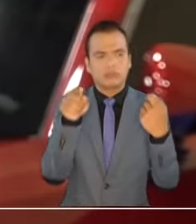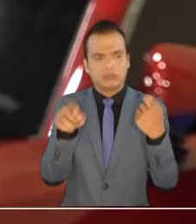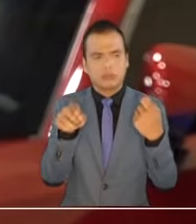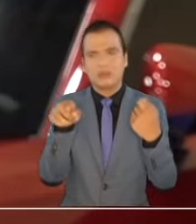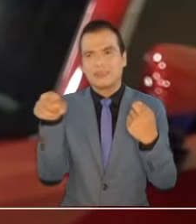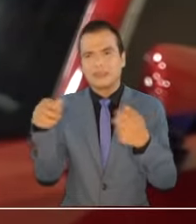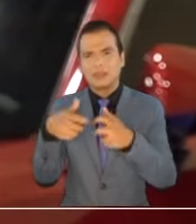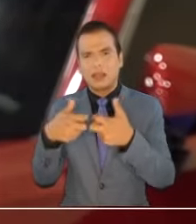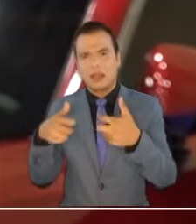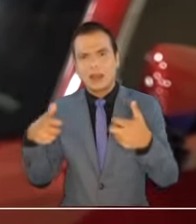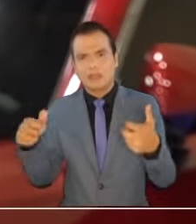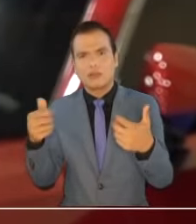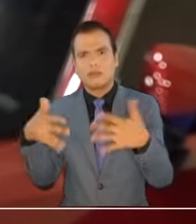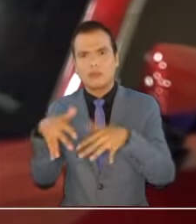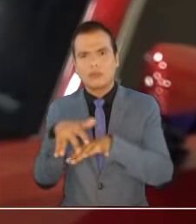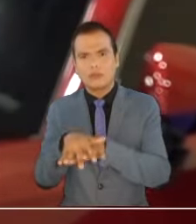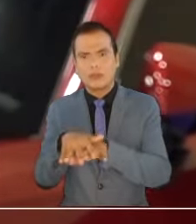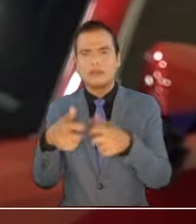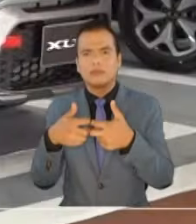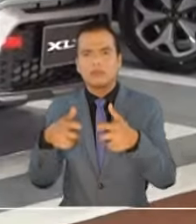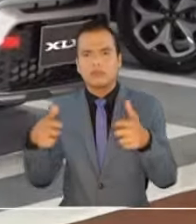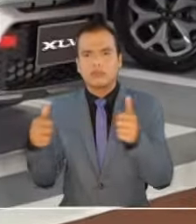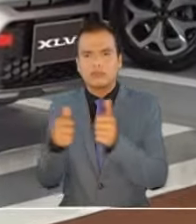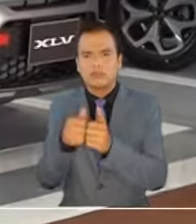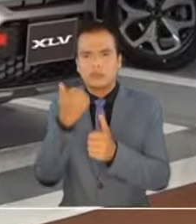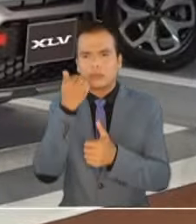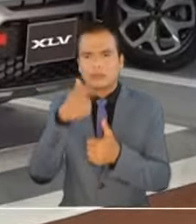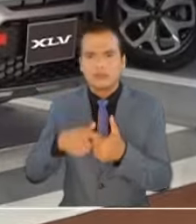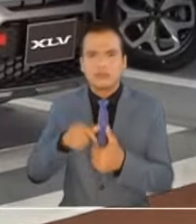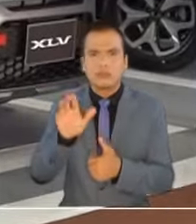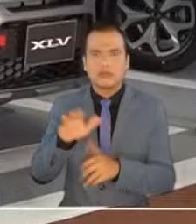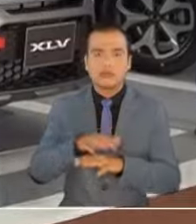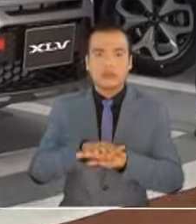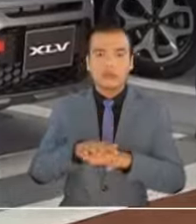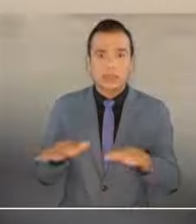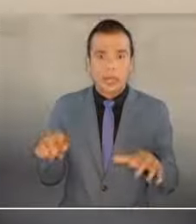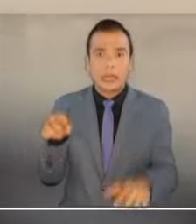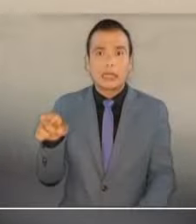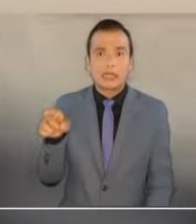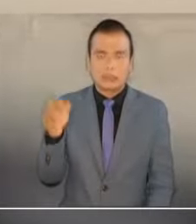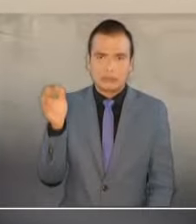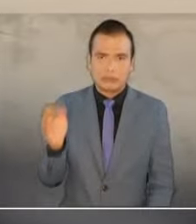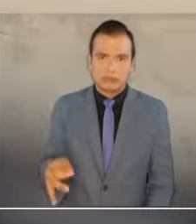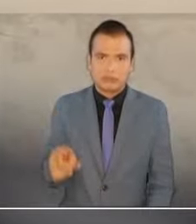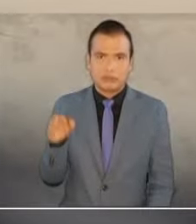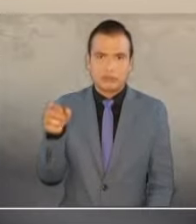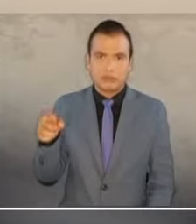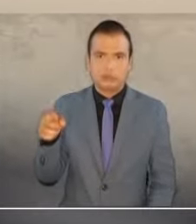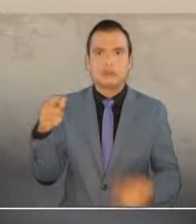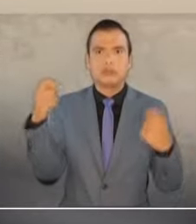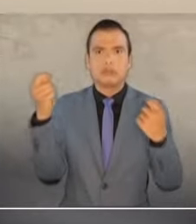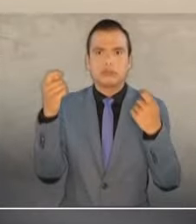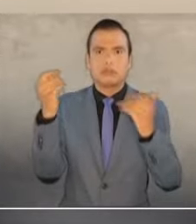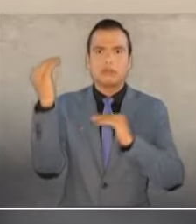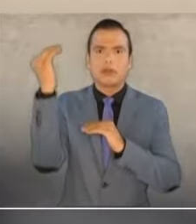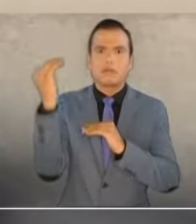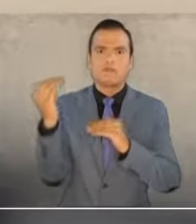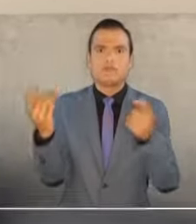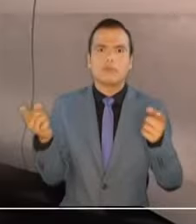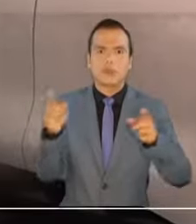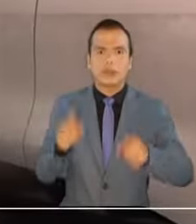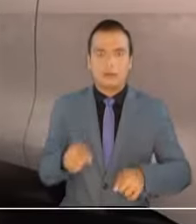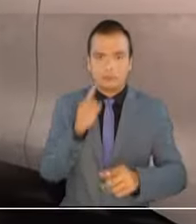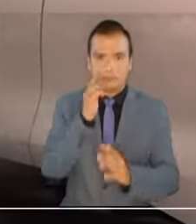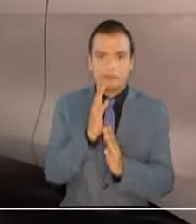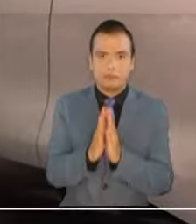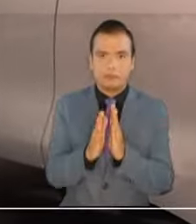pues somos positivos en el tema de lo que viene. Y es que según expertos de vehículos en Colombia, la tendencia de híbridos y eléctricos trae